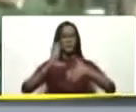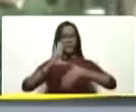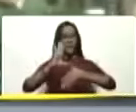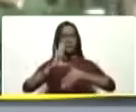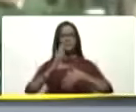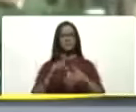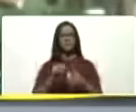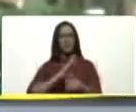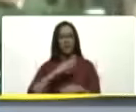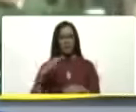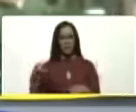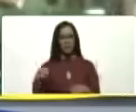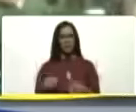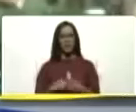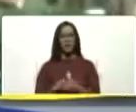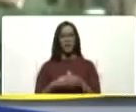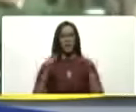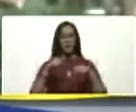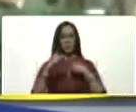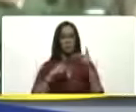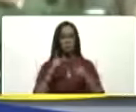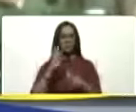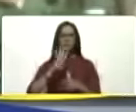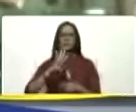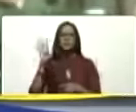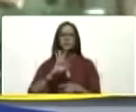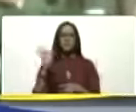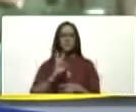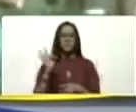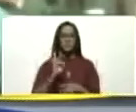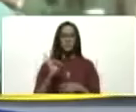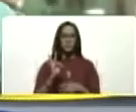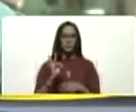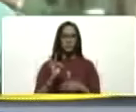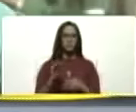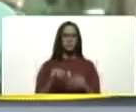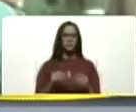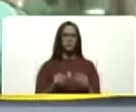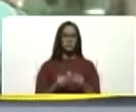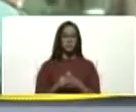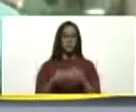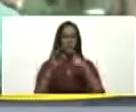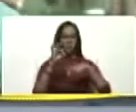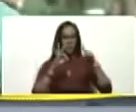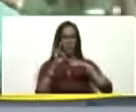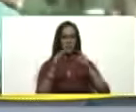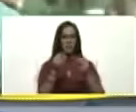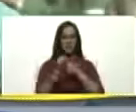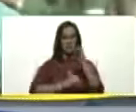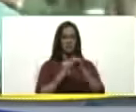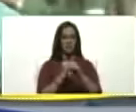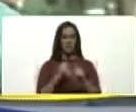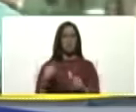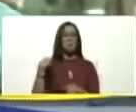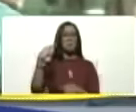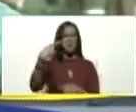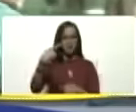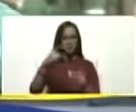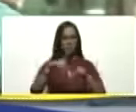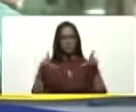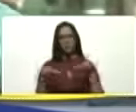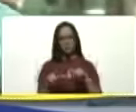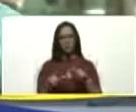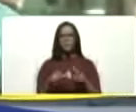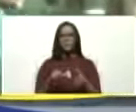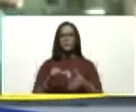Con esta proyección del 4%, la CEPAL y el Fondo Monetario Internacional nos están colocando de primer puesto en